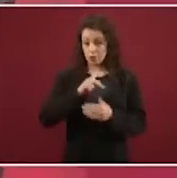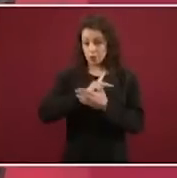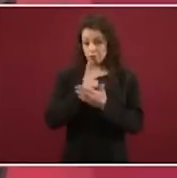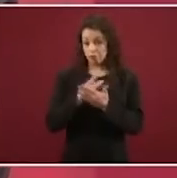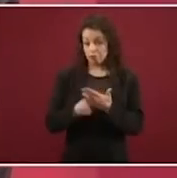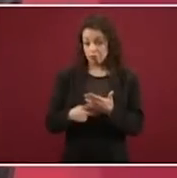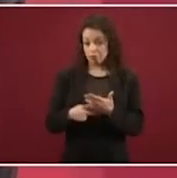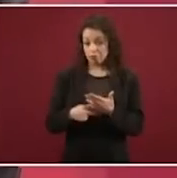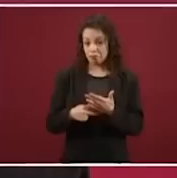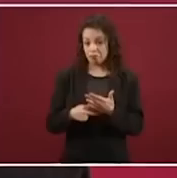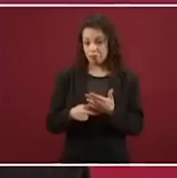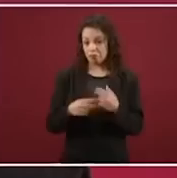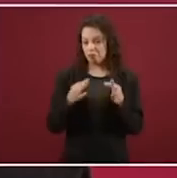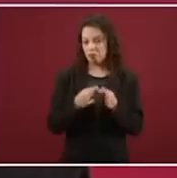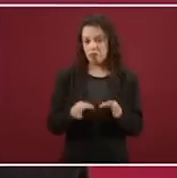fundamental